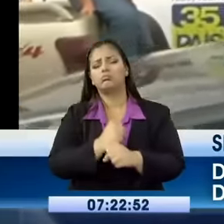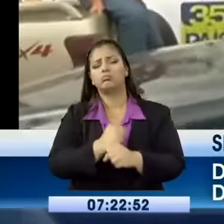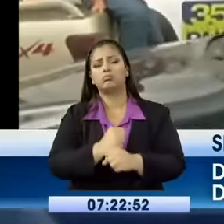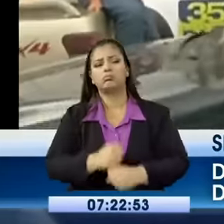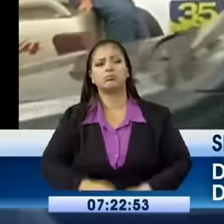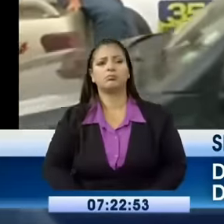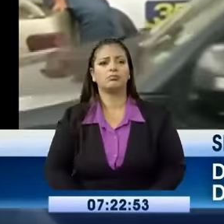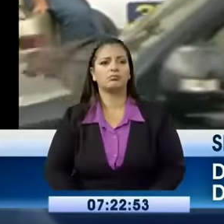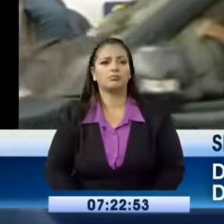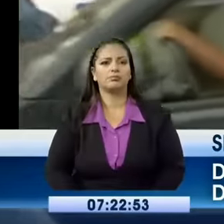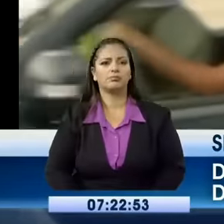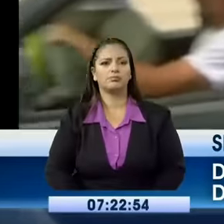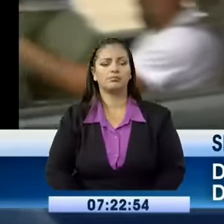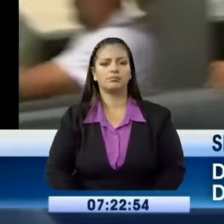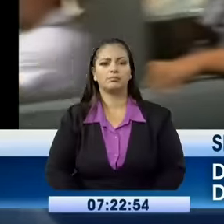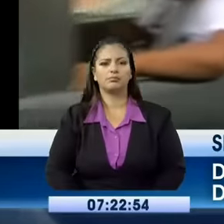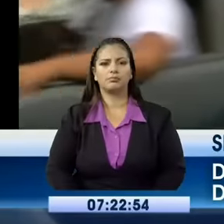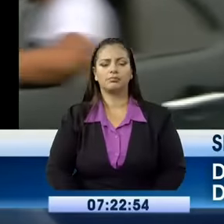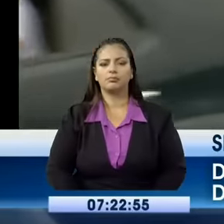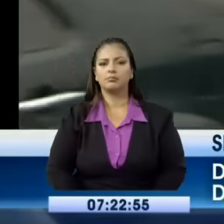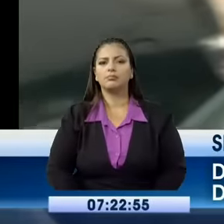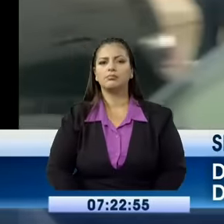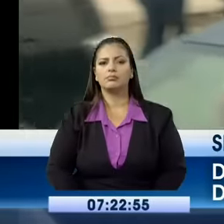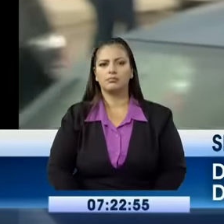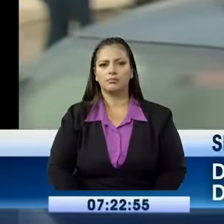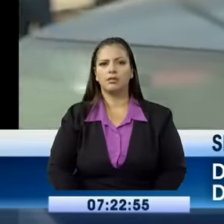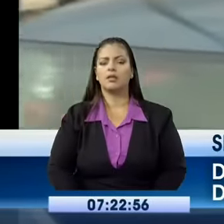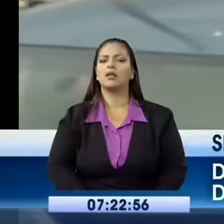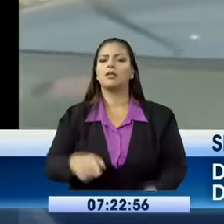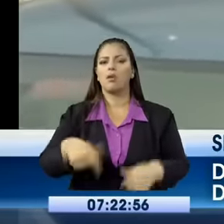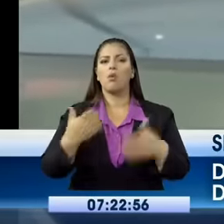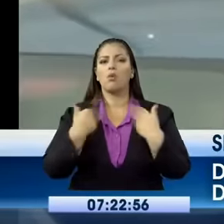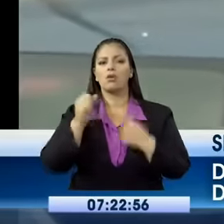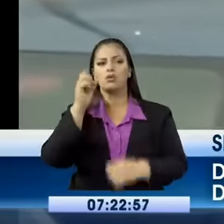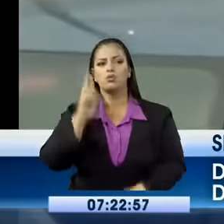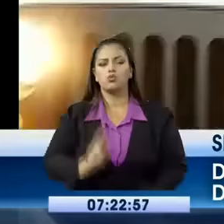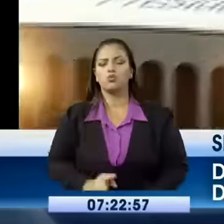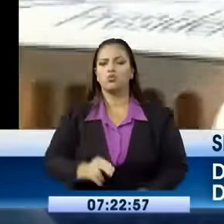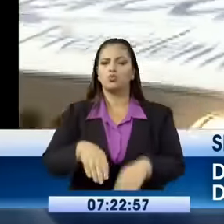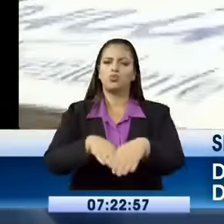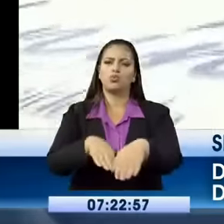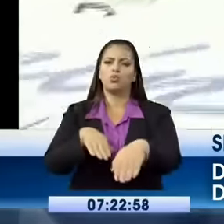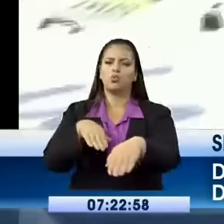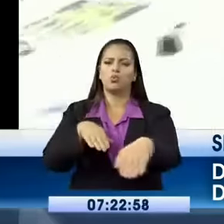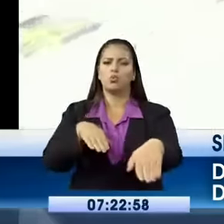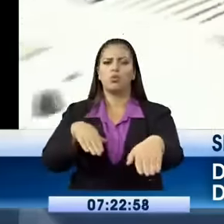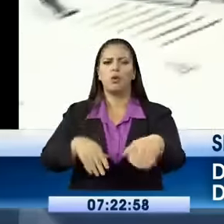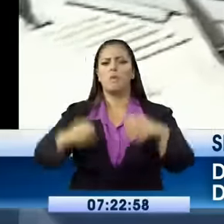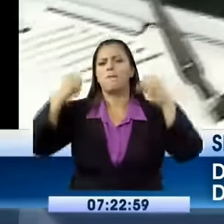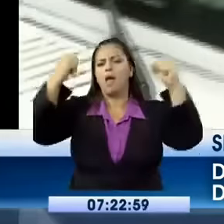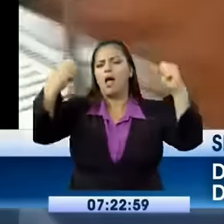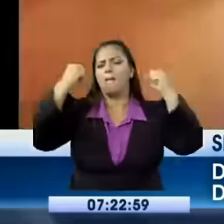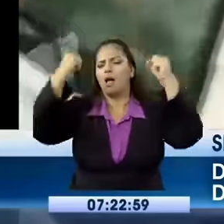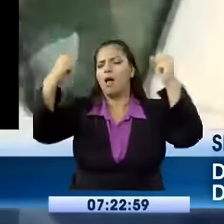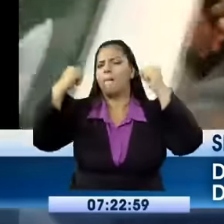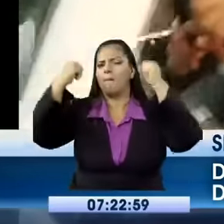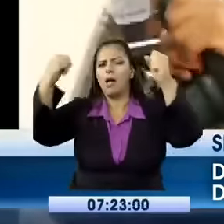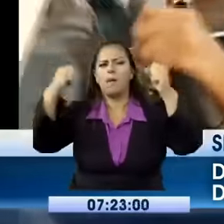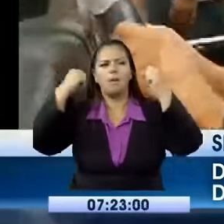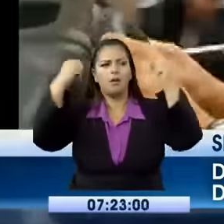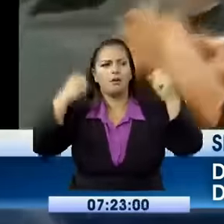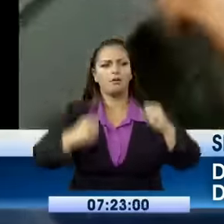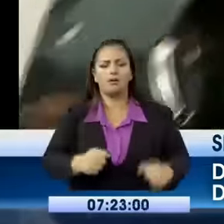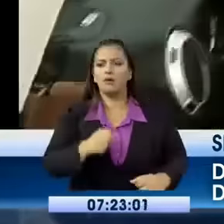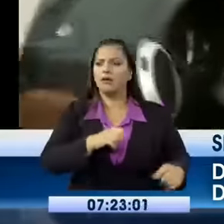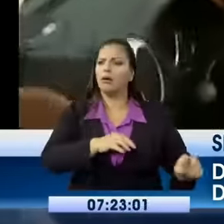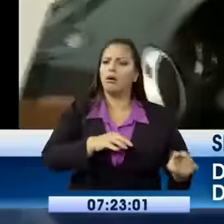paso por las calles del sur de la Ur conen mor y jor a la cabeza durante el camino fueron varias las expresiones